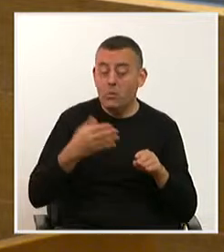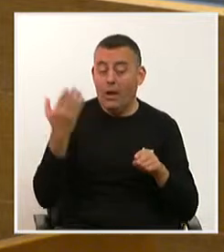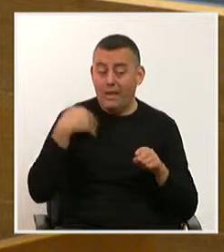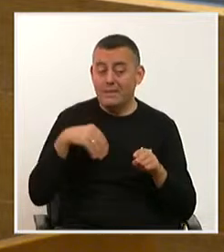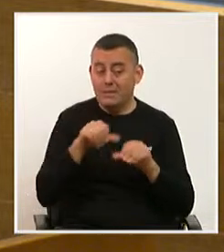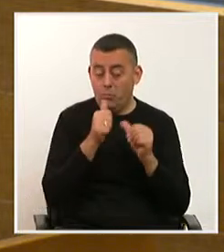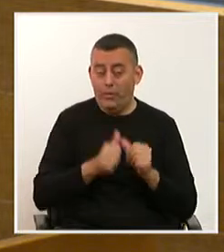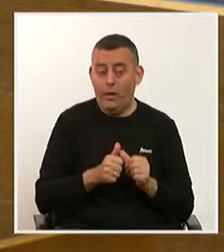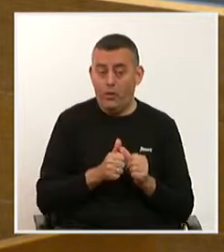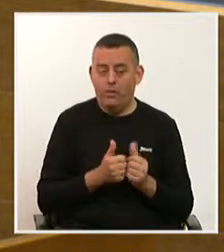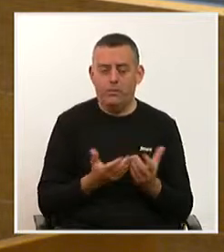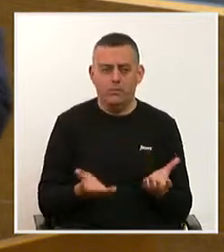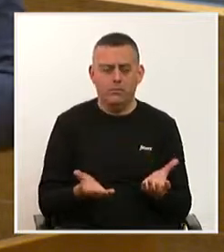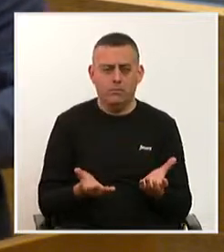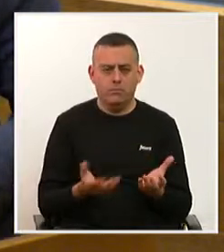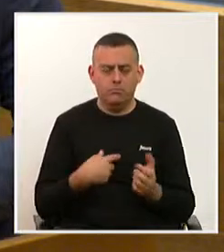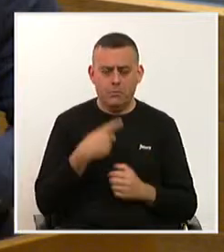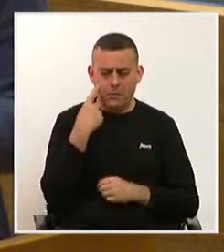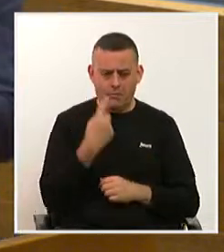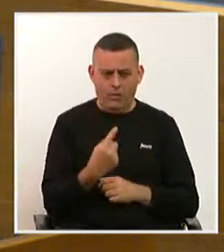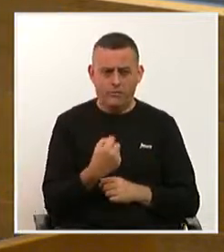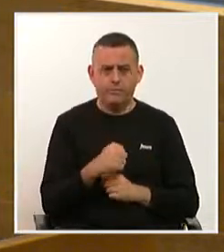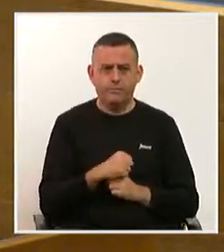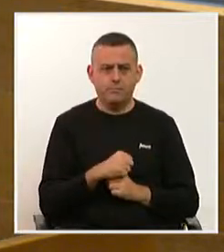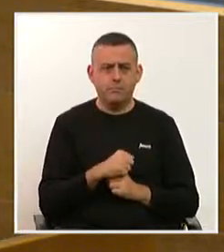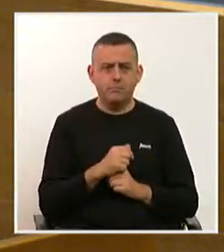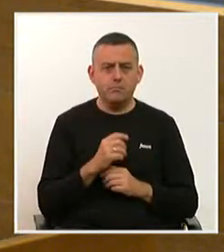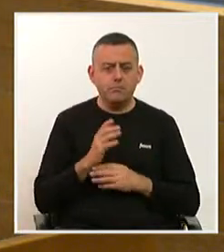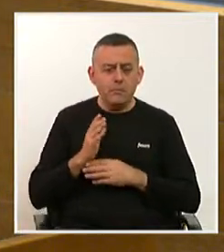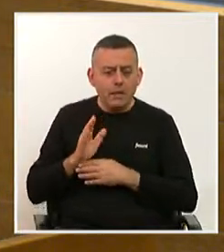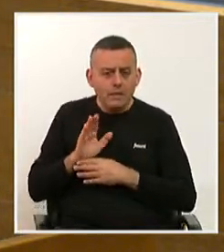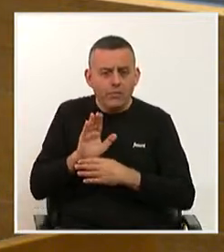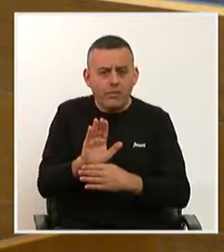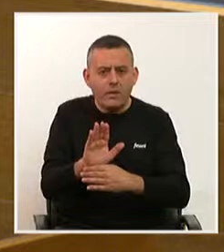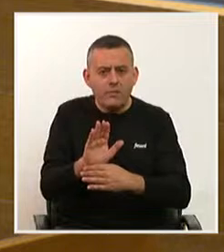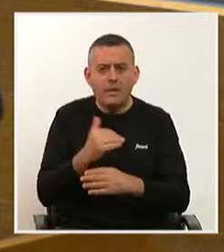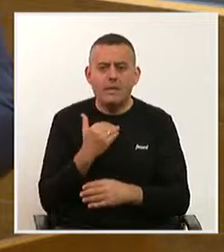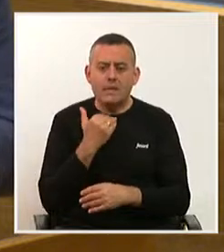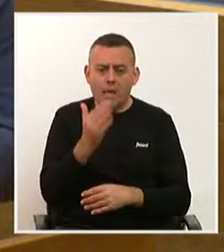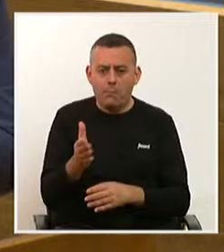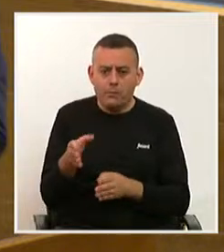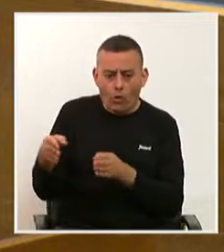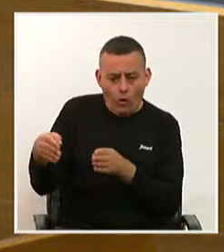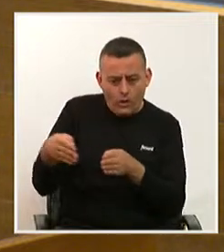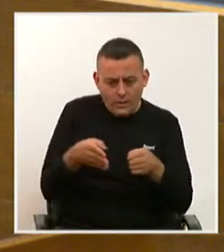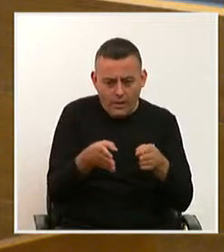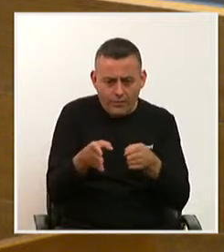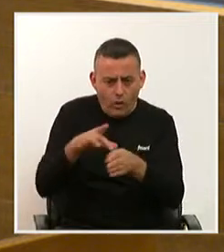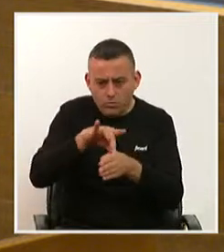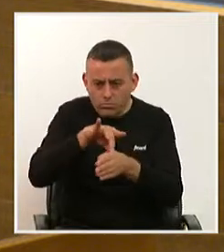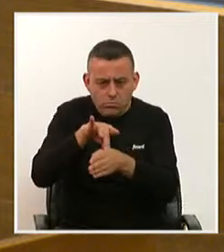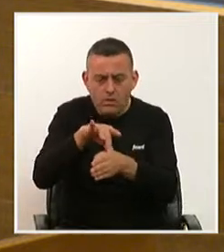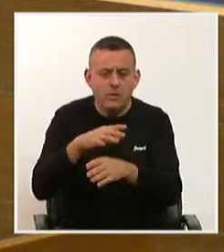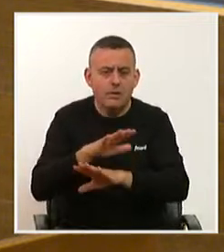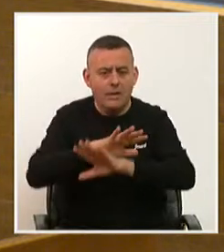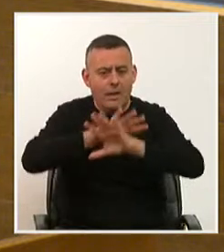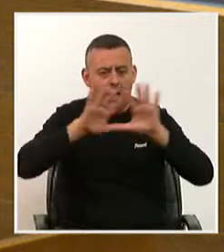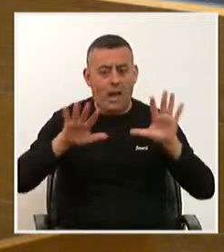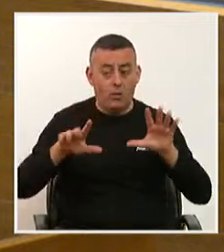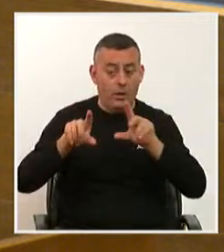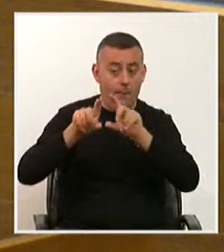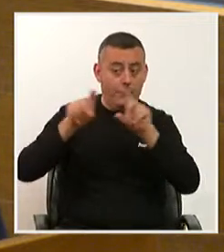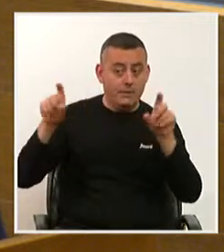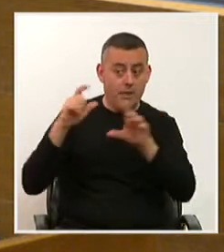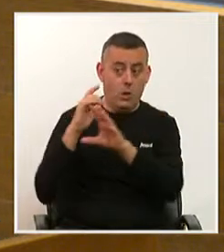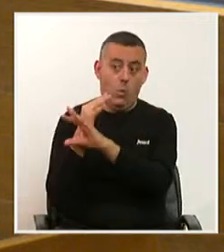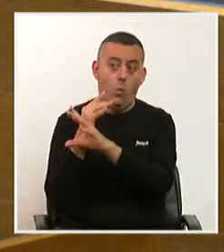iniciativas parlamentarias hechas tan rápido hechas con una orientación tan Clara que benefician tan claramente a empresas del juego y que perjudican